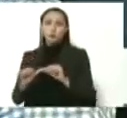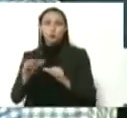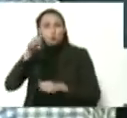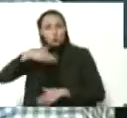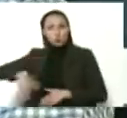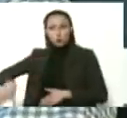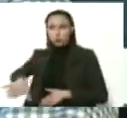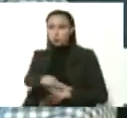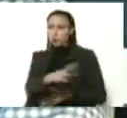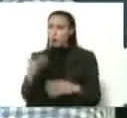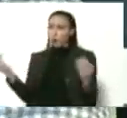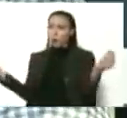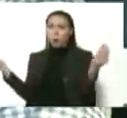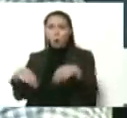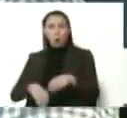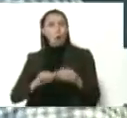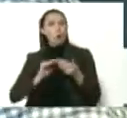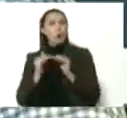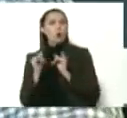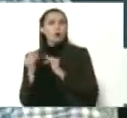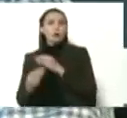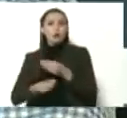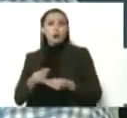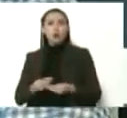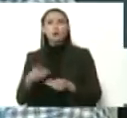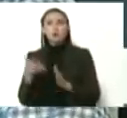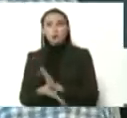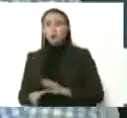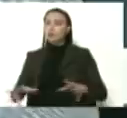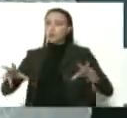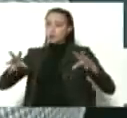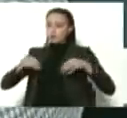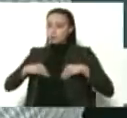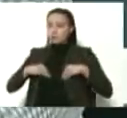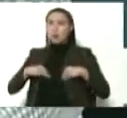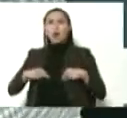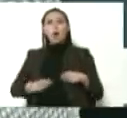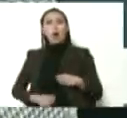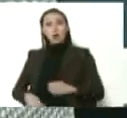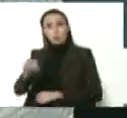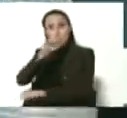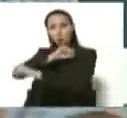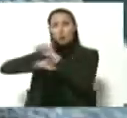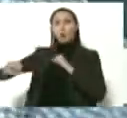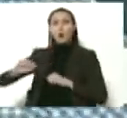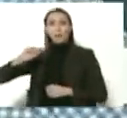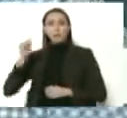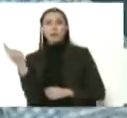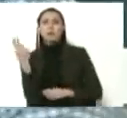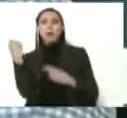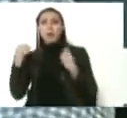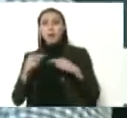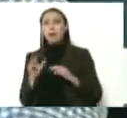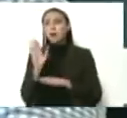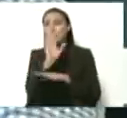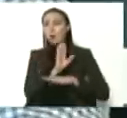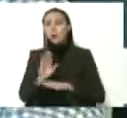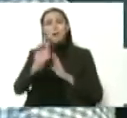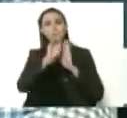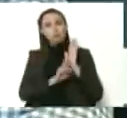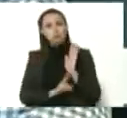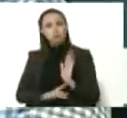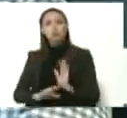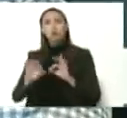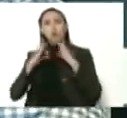de la organización comunitaria que ha asumido como propia esta batalla. En un primer nivel, con todas las normas de bioseguridad en